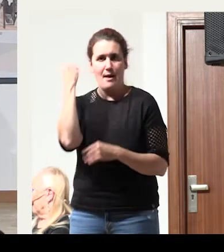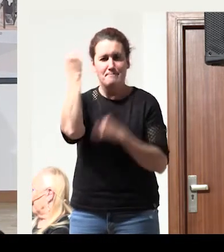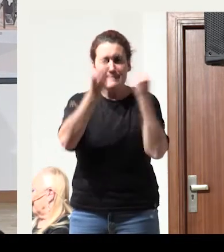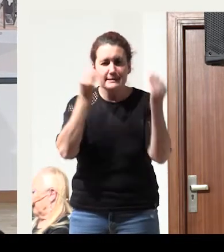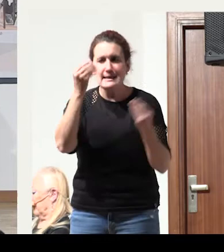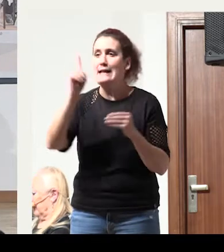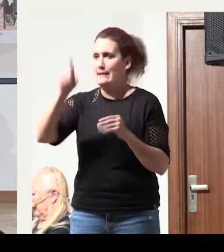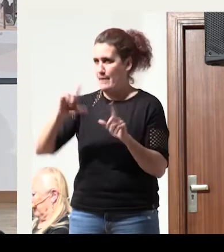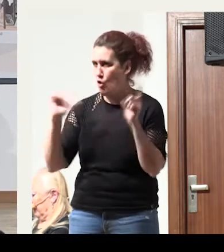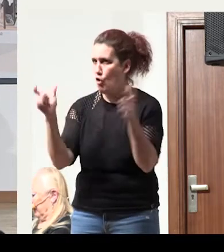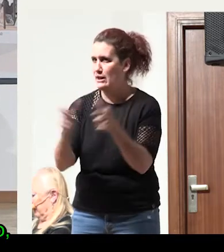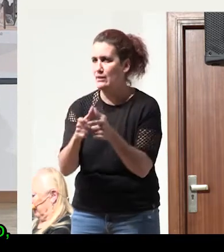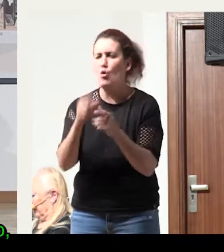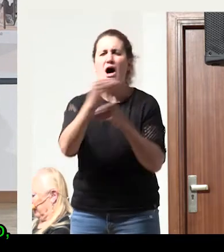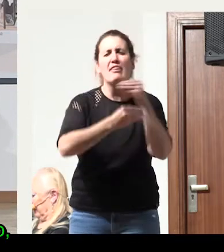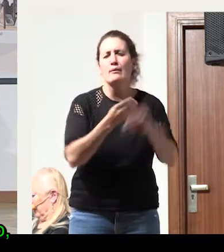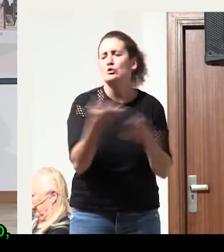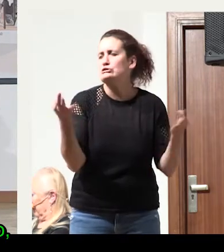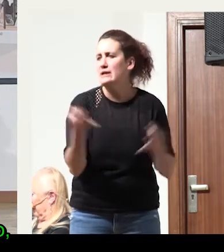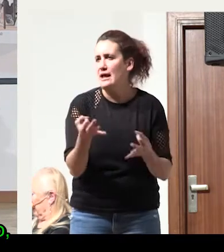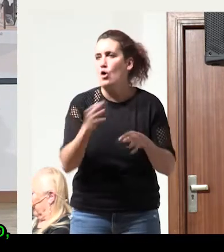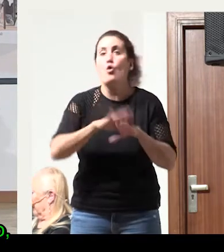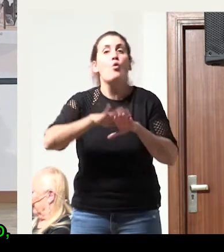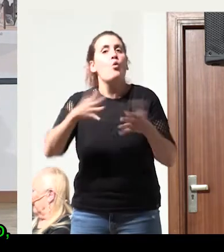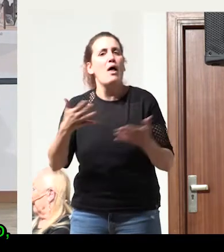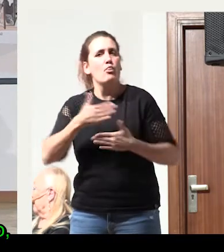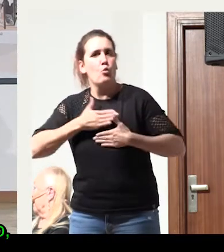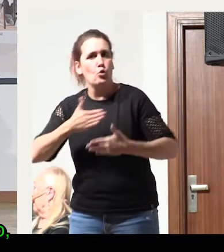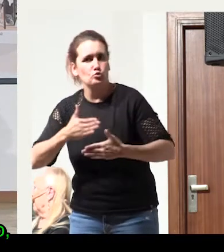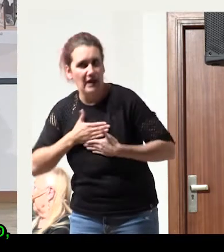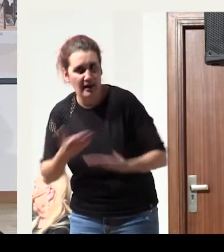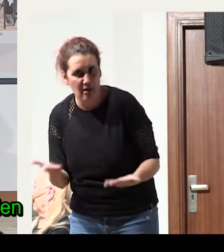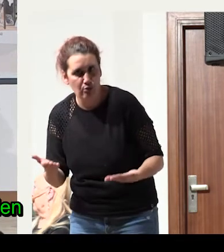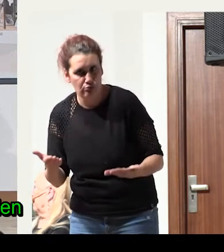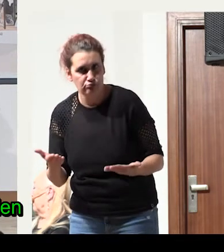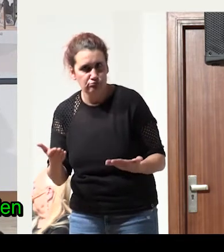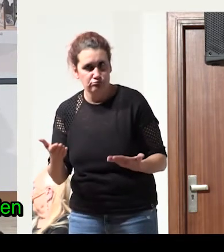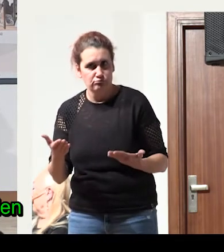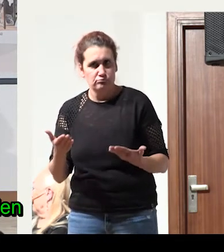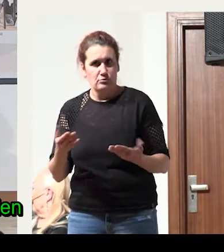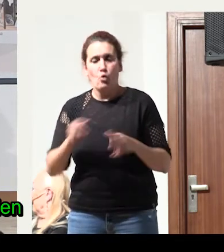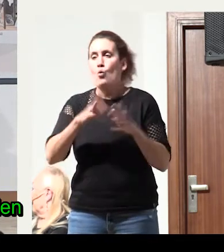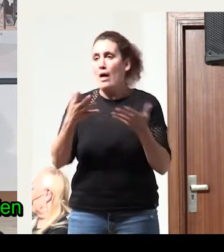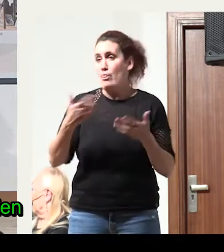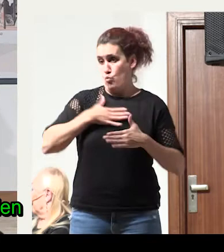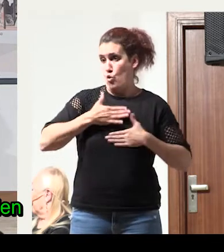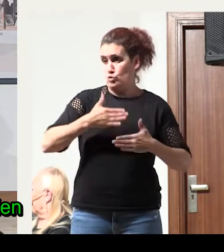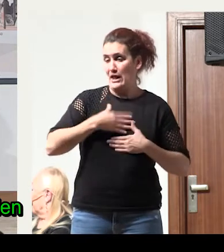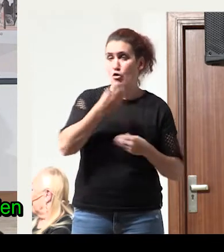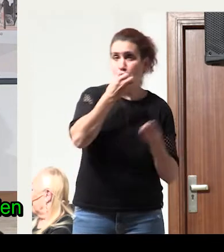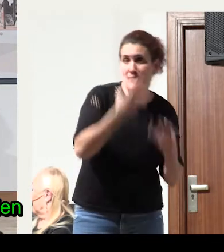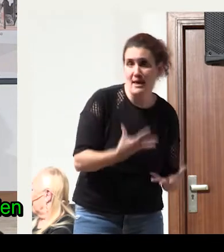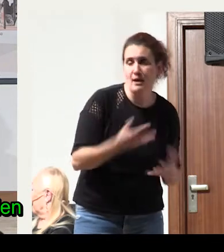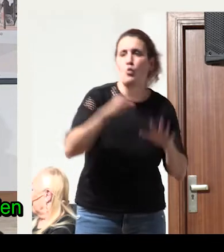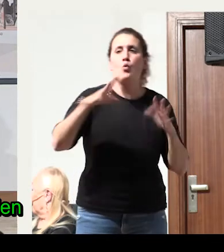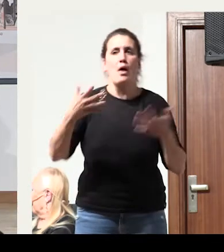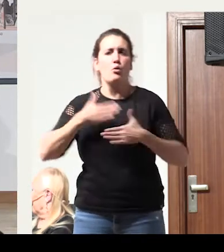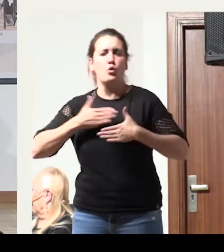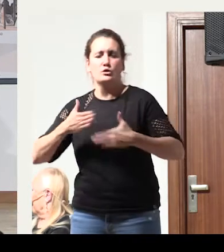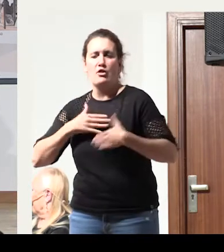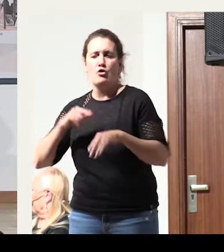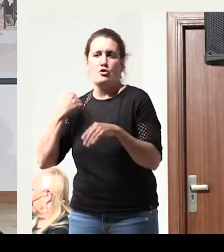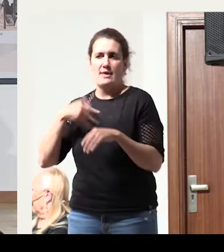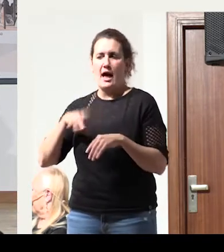con eso y cuándo el voluntariado, porque eso en realidad es una forma de voluntariado, ¿no? Cuando el voluntariado está bien y cuando ya le pertenece a la